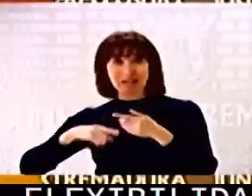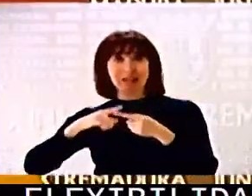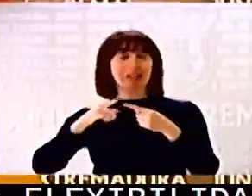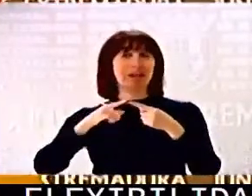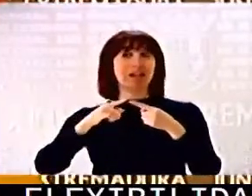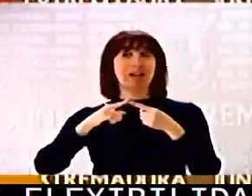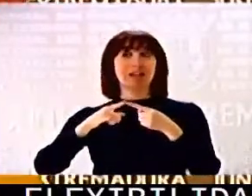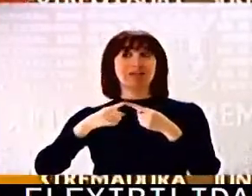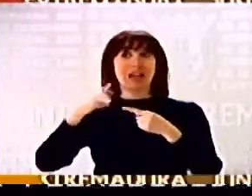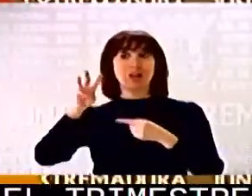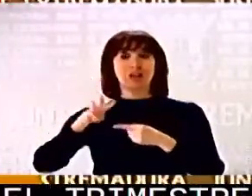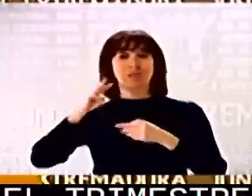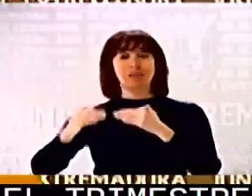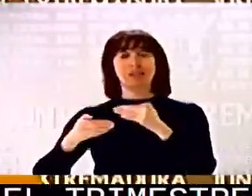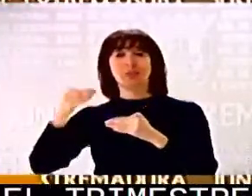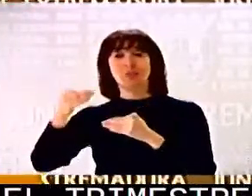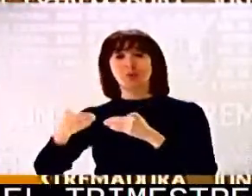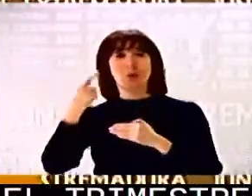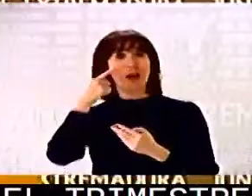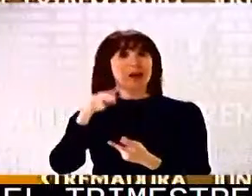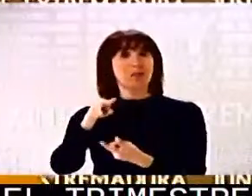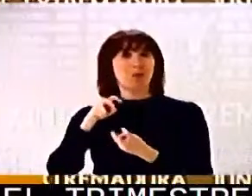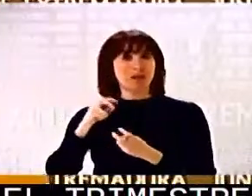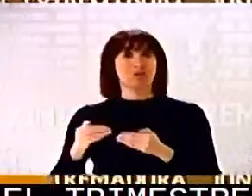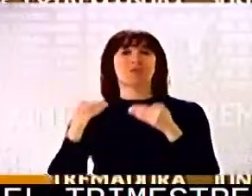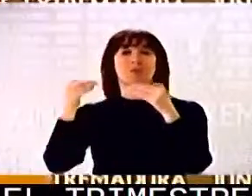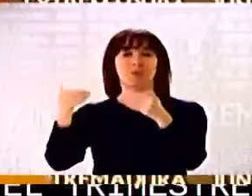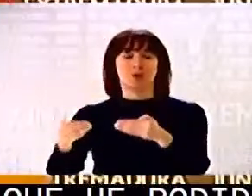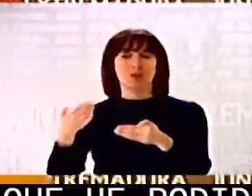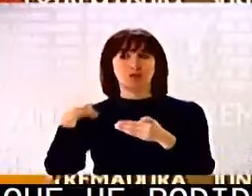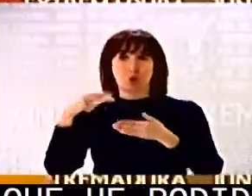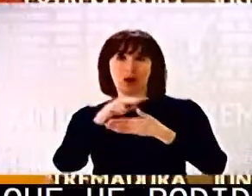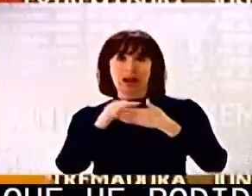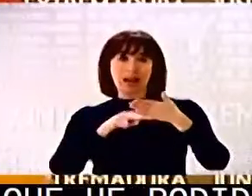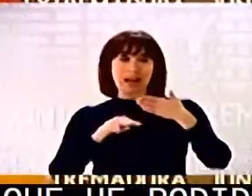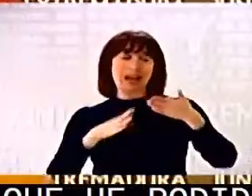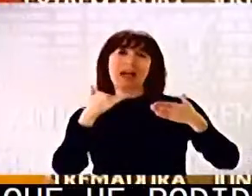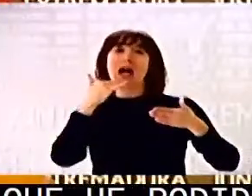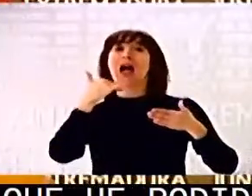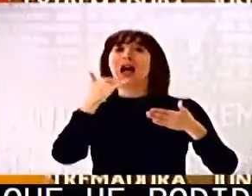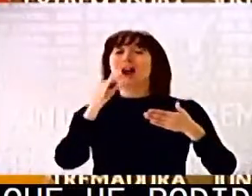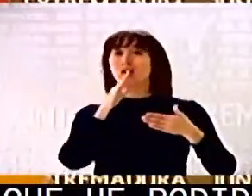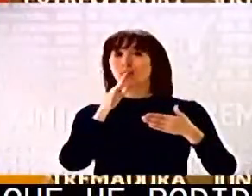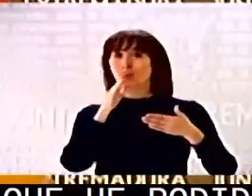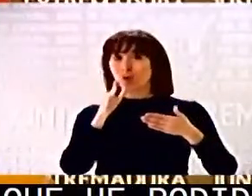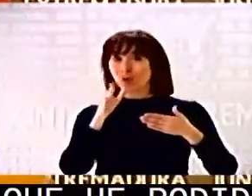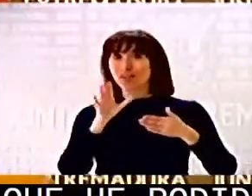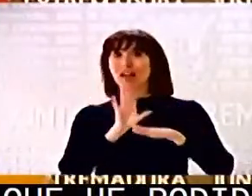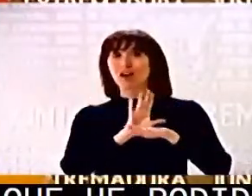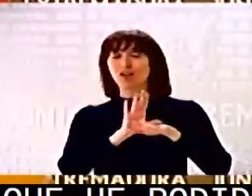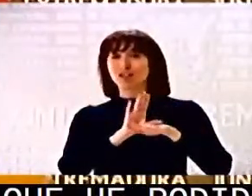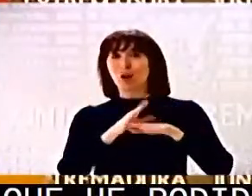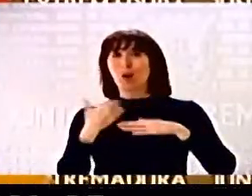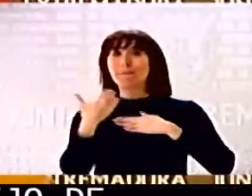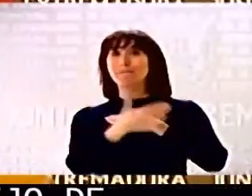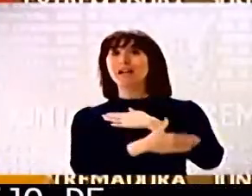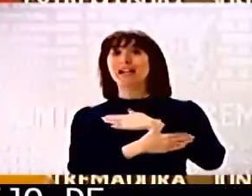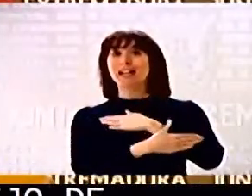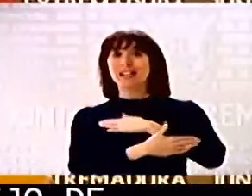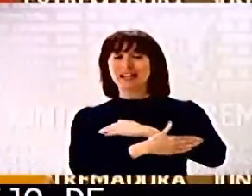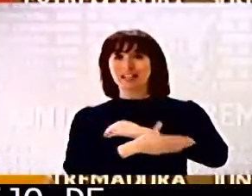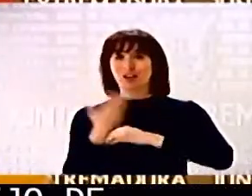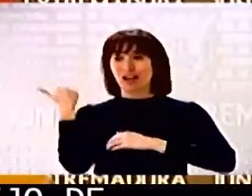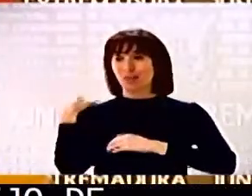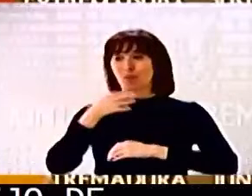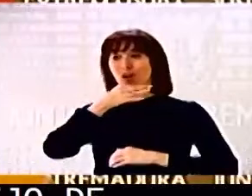al trimestre siguiente algunos impuestos, que es lo que he podido leer por encima de la reseña del Consejo de Ministros que salía ayer